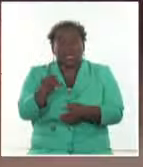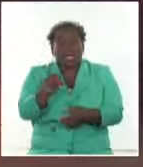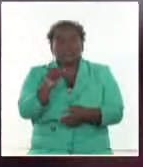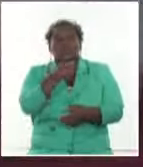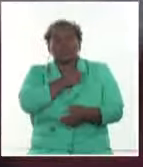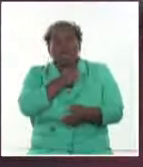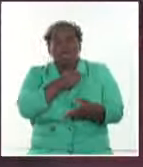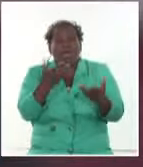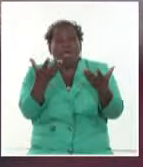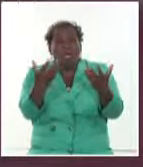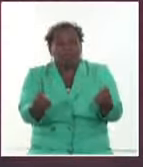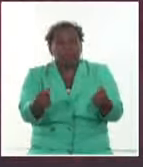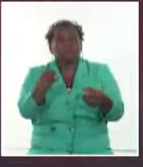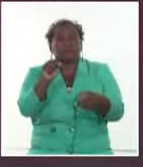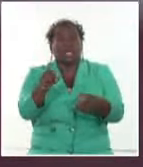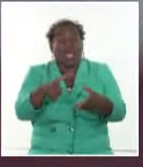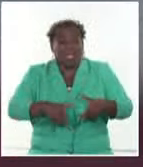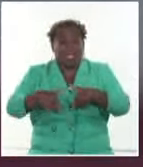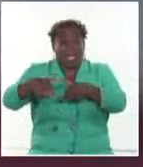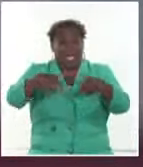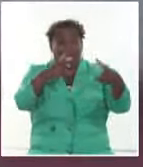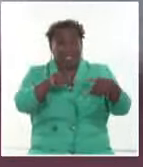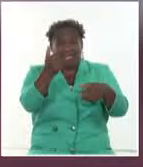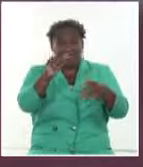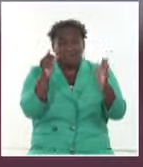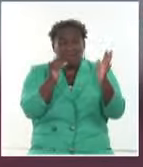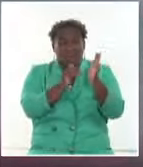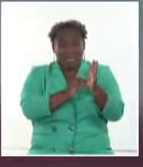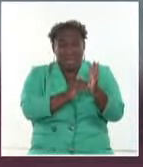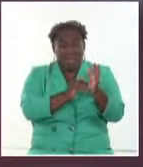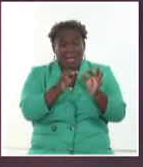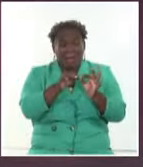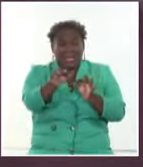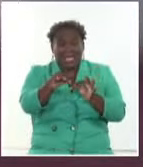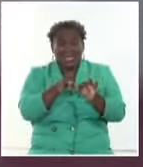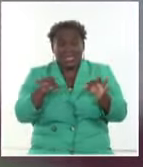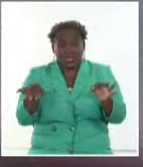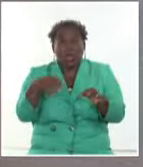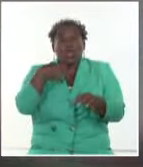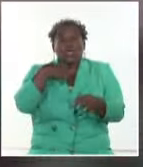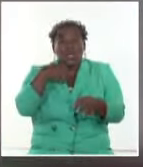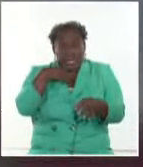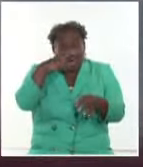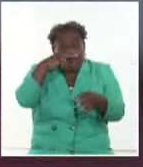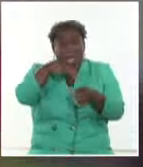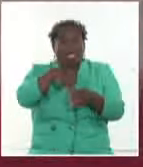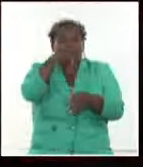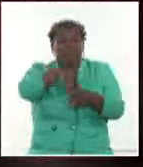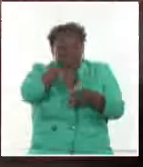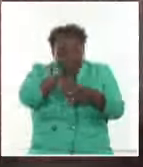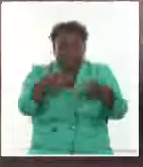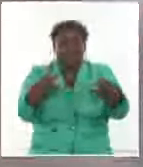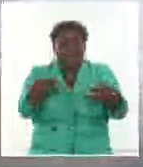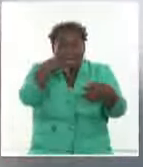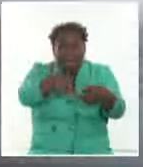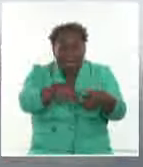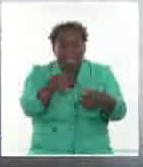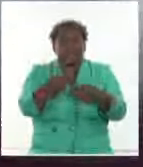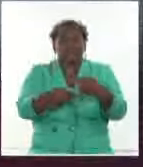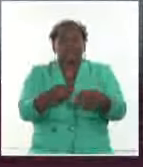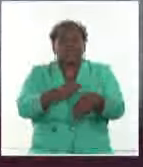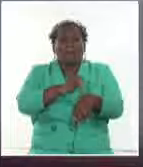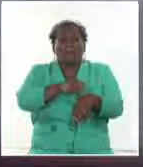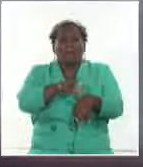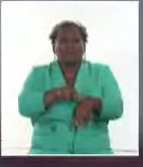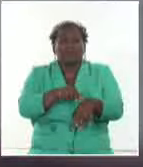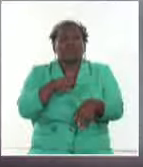en el tanque, que posee una capacidad de 10.000 metros cúbicos y contiene crudo nacional. Hace solo unos minutos se incorporó a las acciones